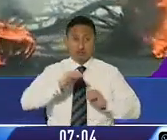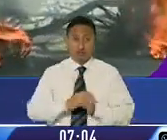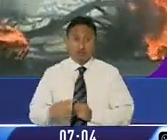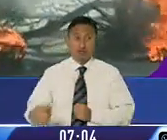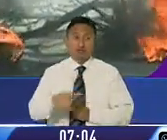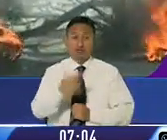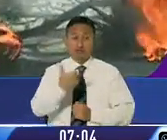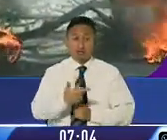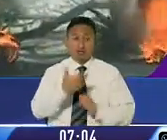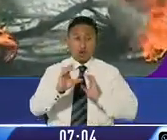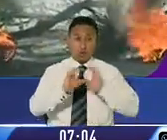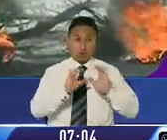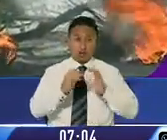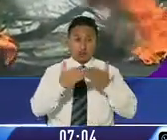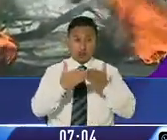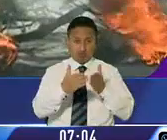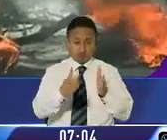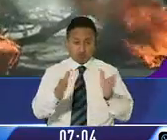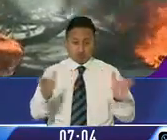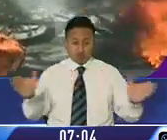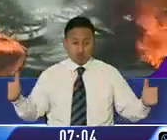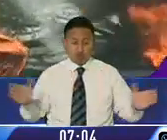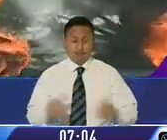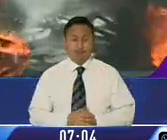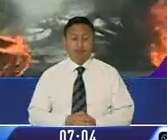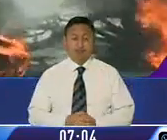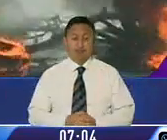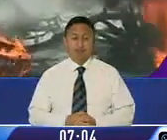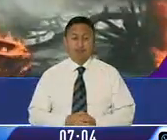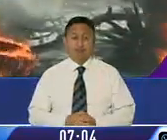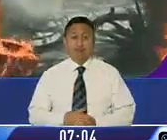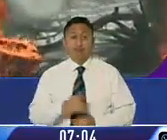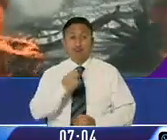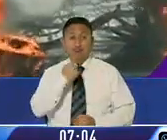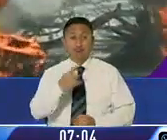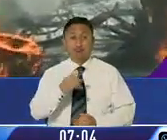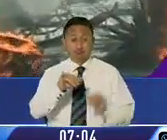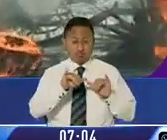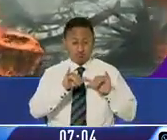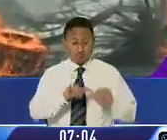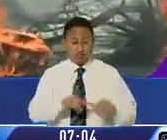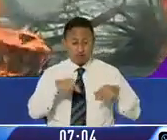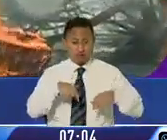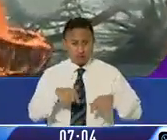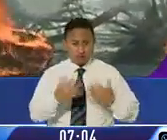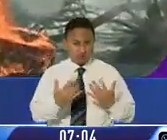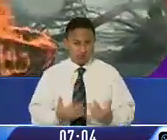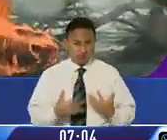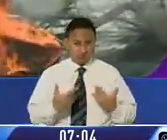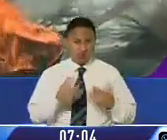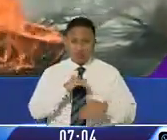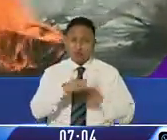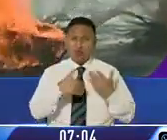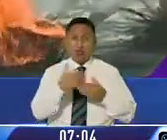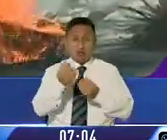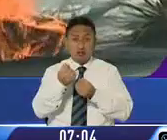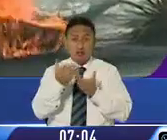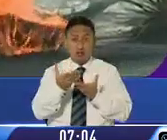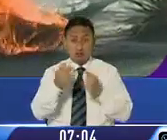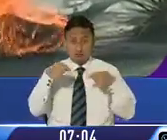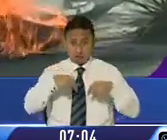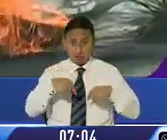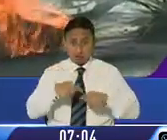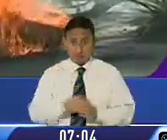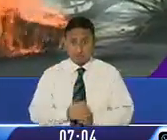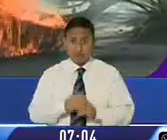alguna manera poder habilitar la vía. Como les decimos, nosotros estaremos pendientes de toda la información que se genere